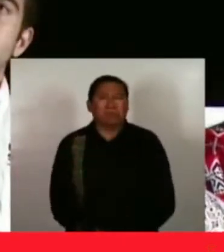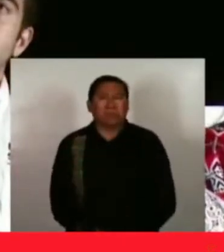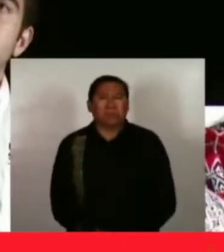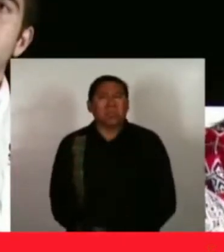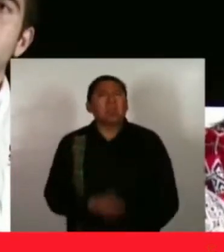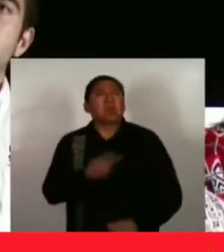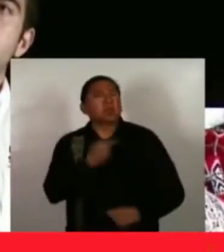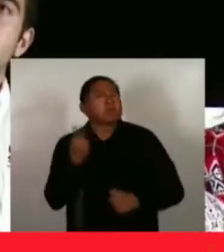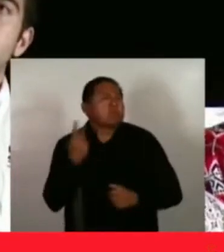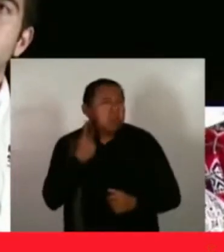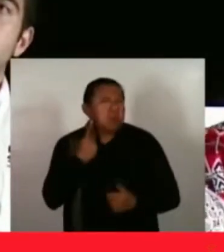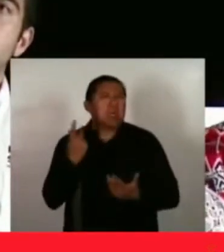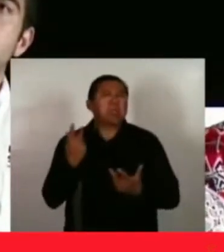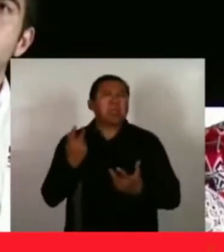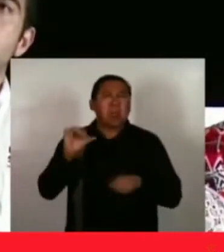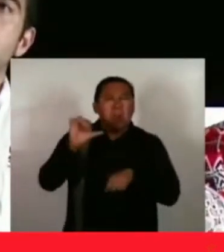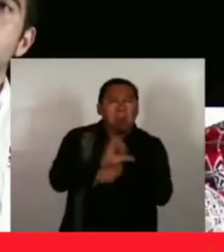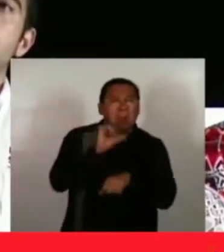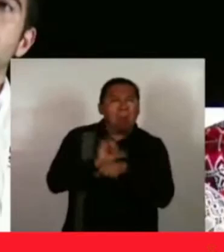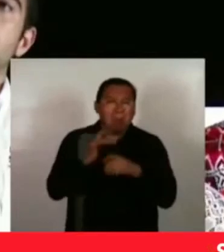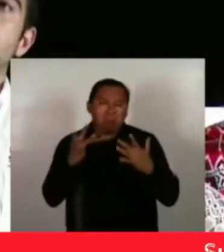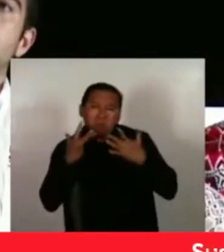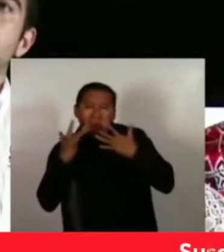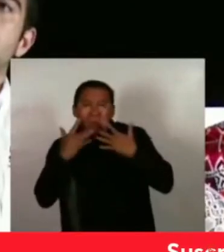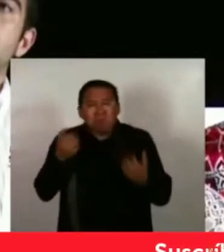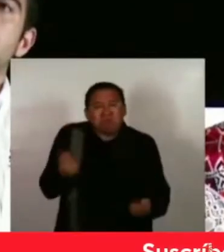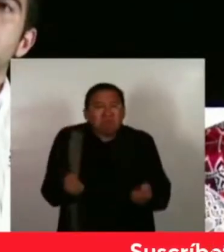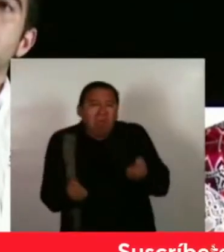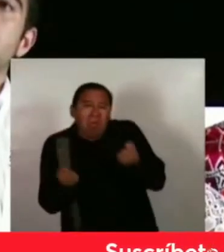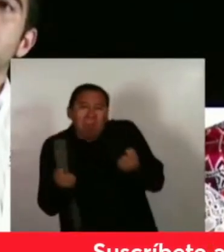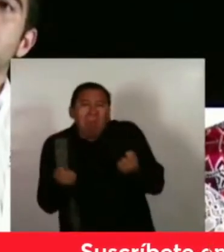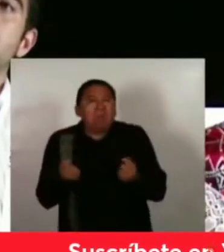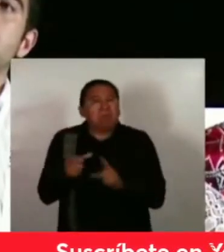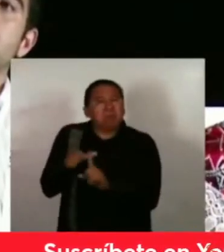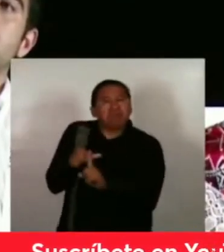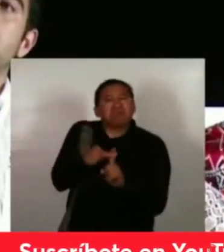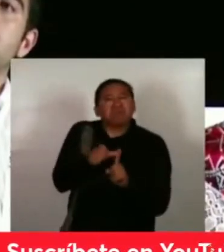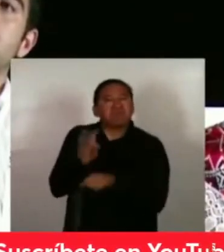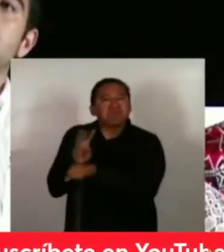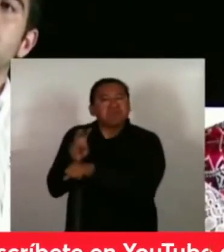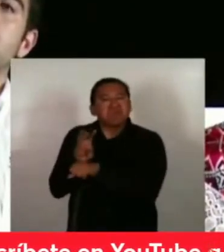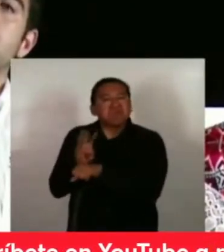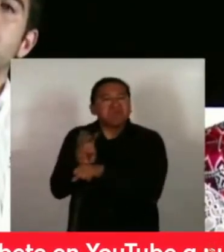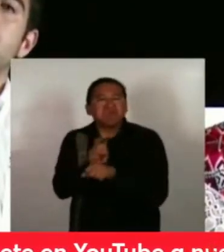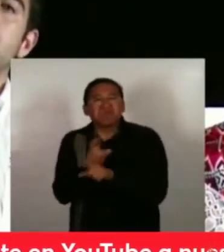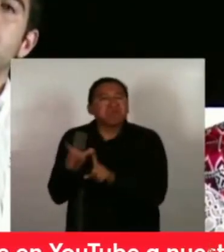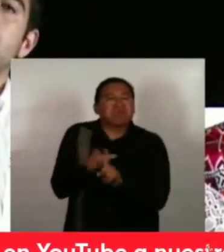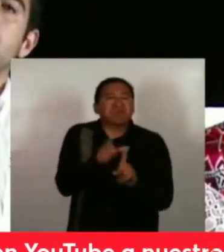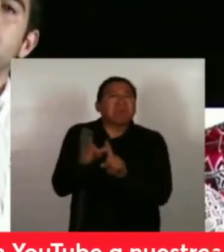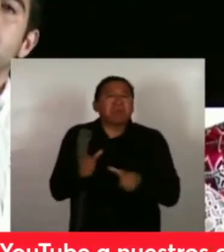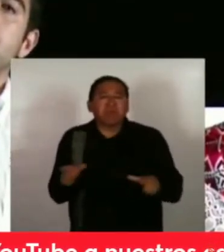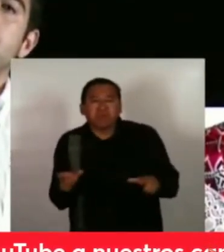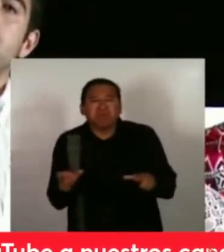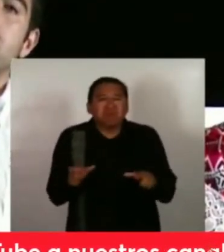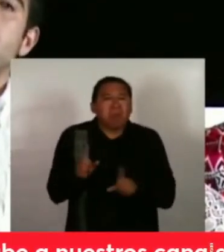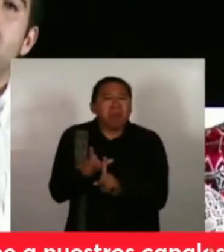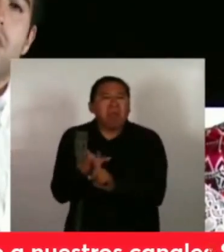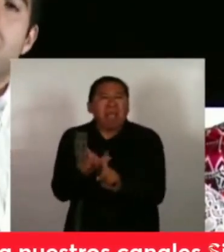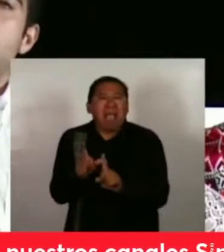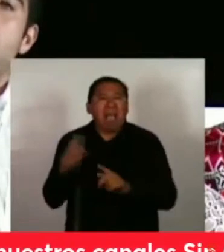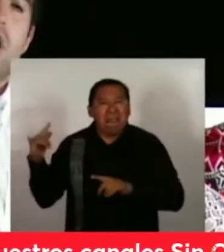los políticos con camionetotas, con guaruras. ¿O a poco ustedes quieren que regrese el avión presidencial?